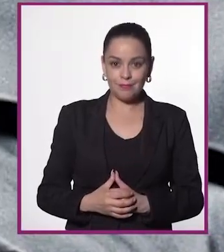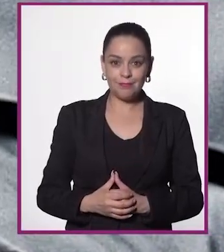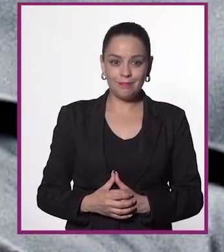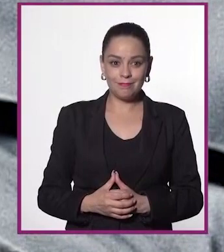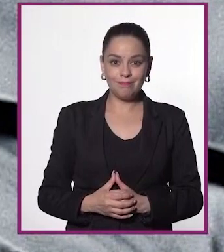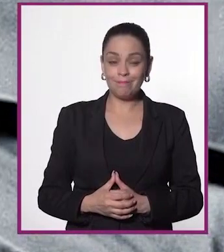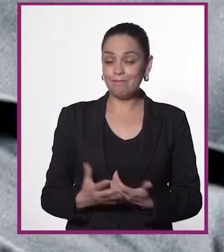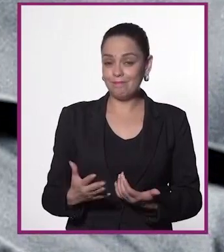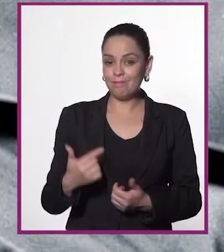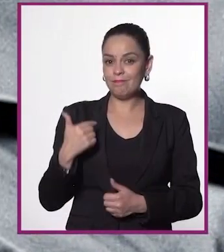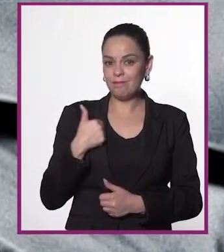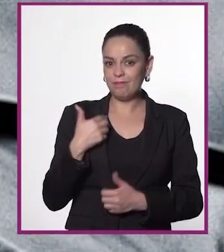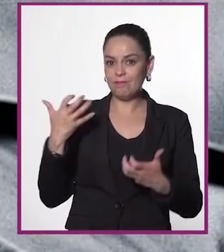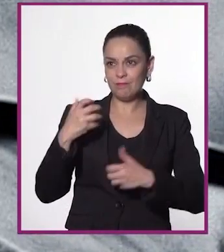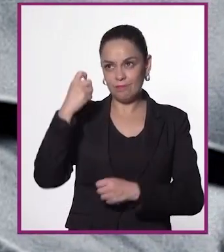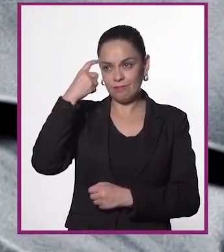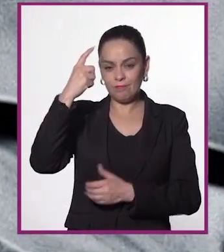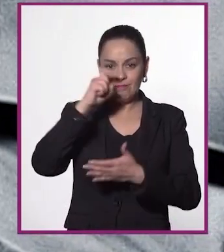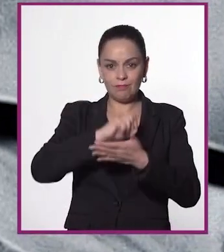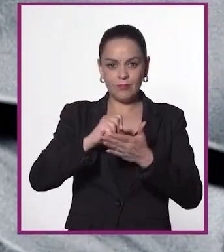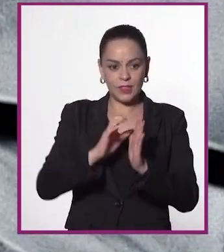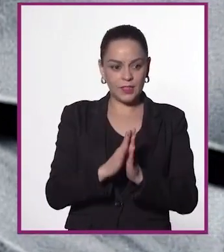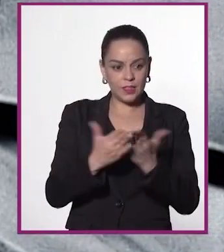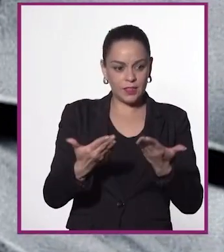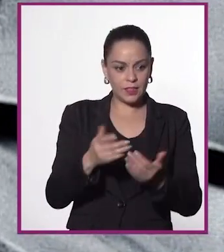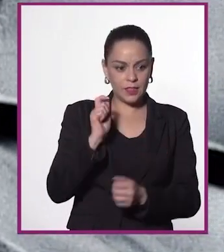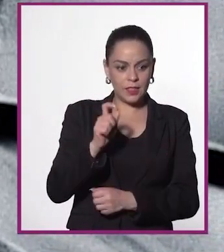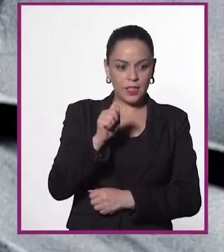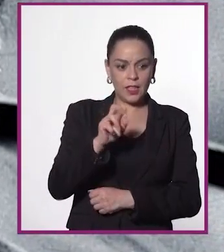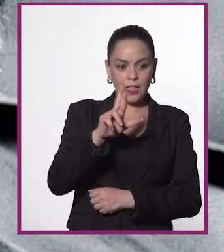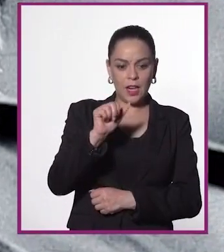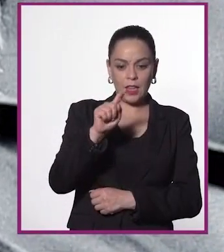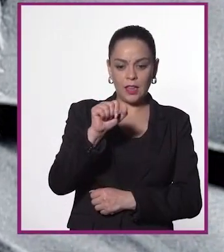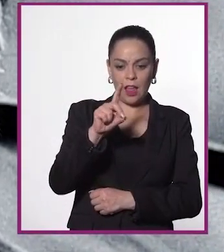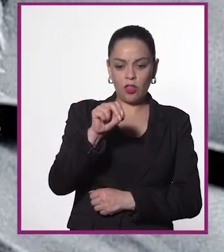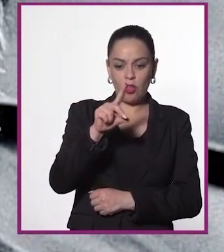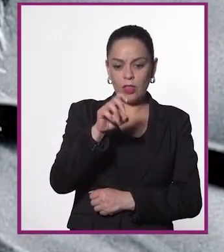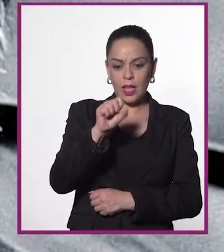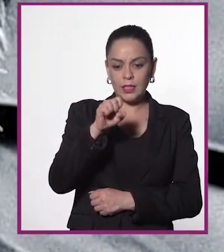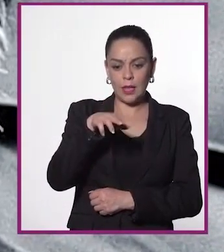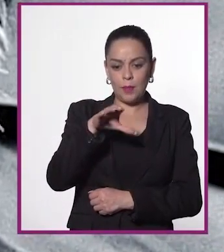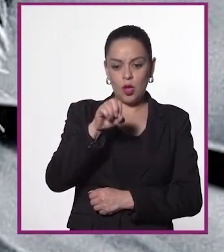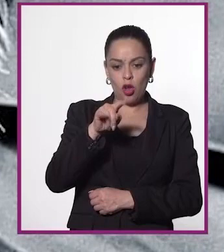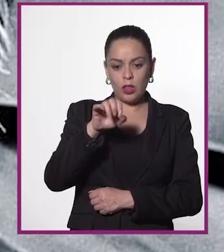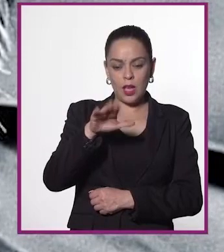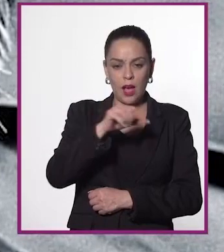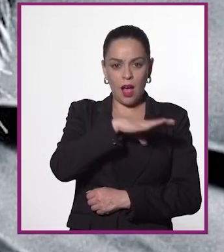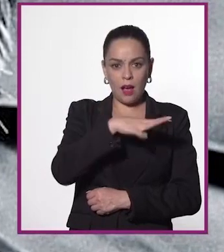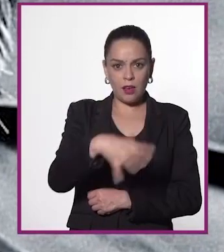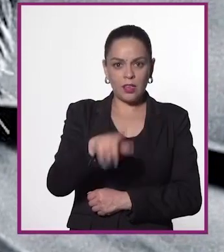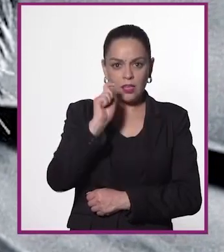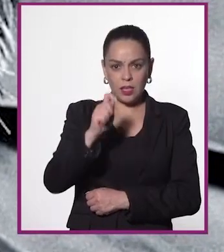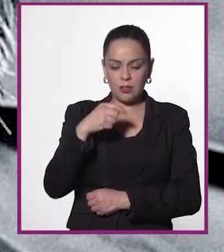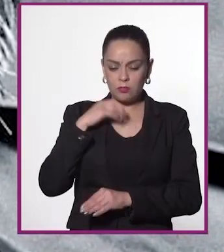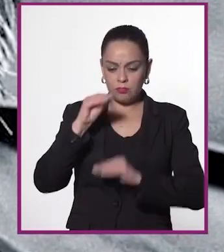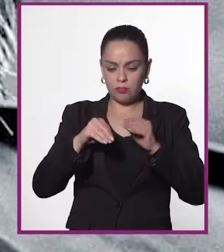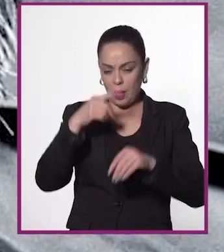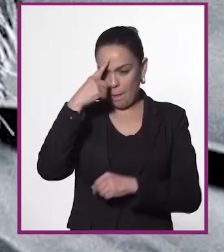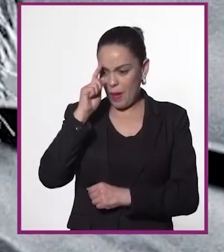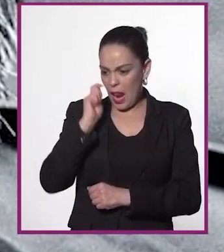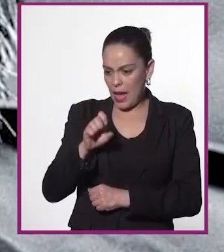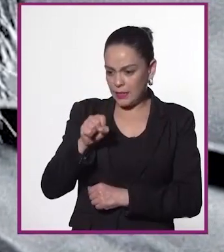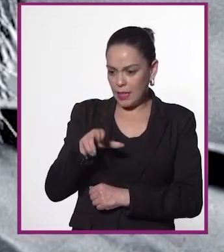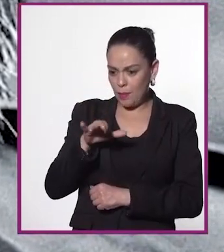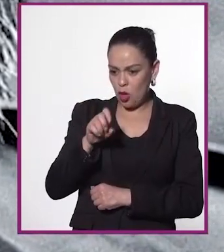y soy el autor del libro Tratado de Semiótica General, en donde siento las bases para que la semiótica